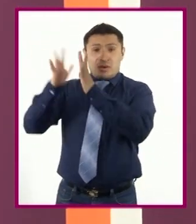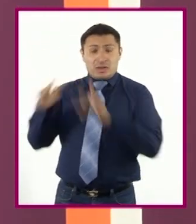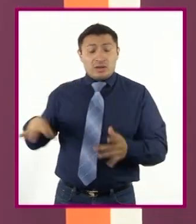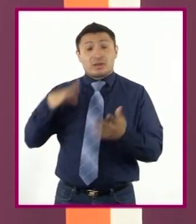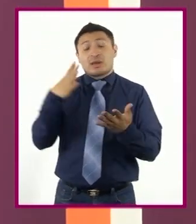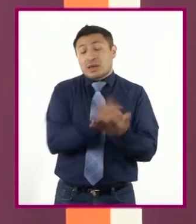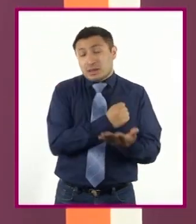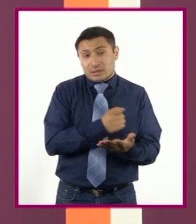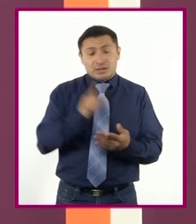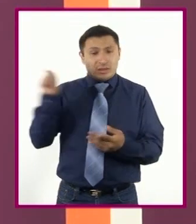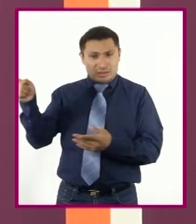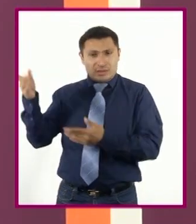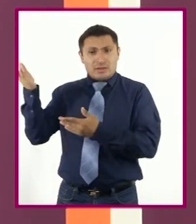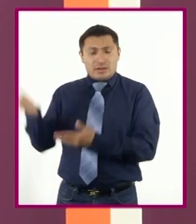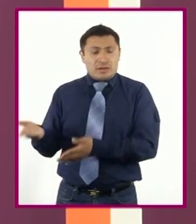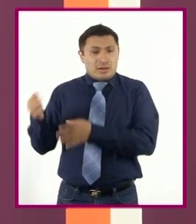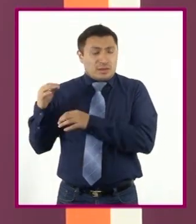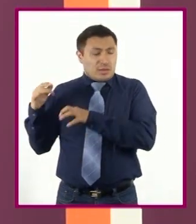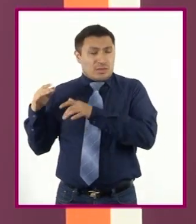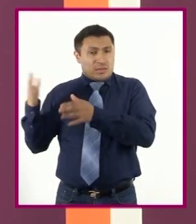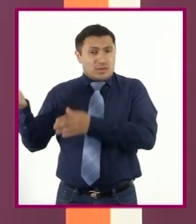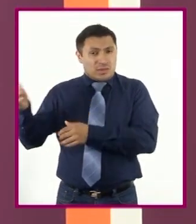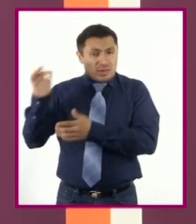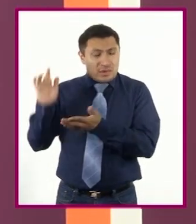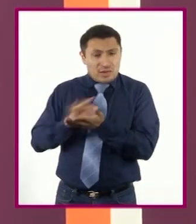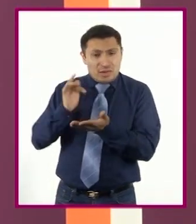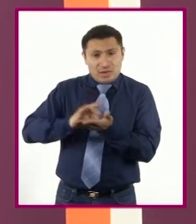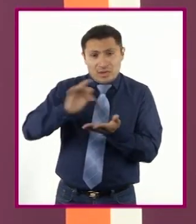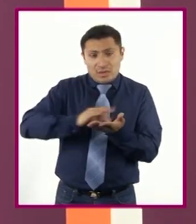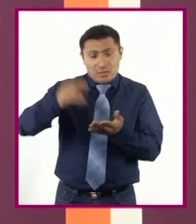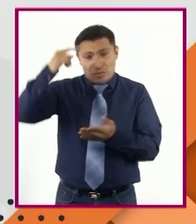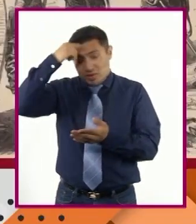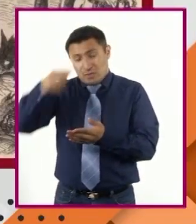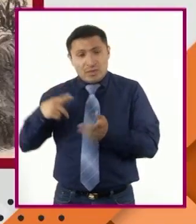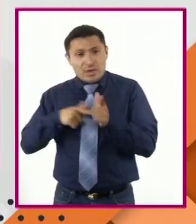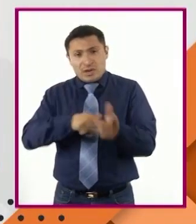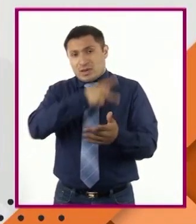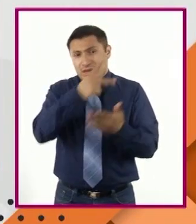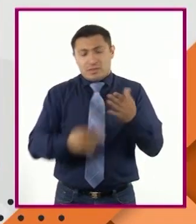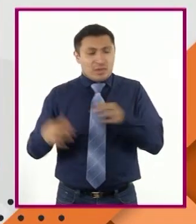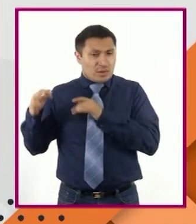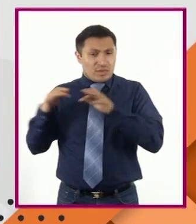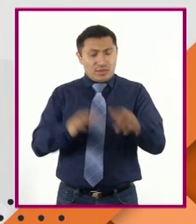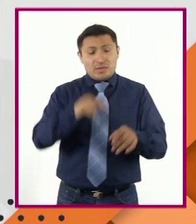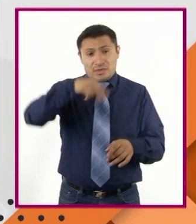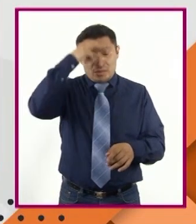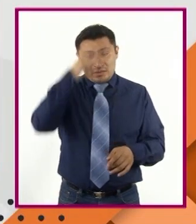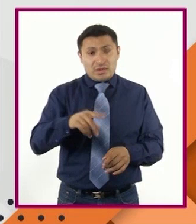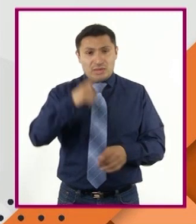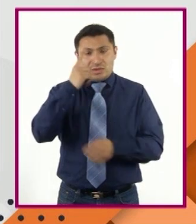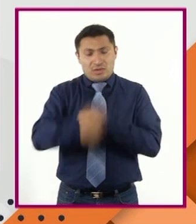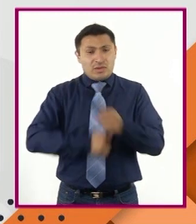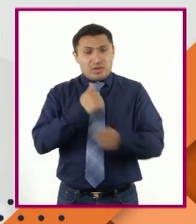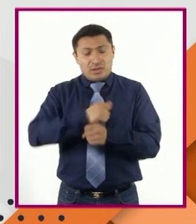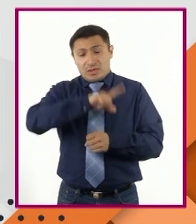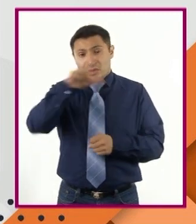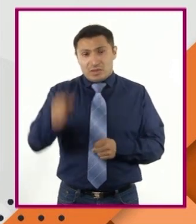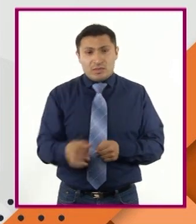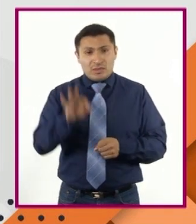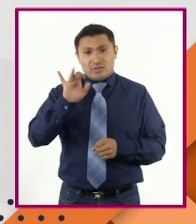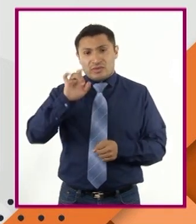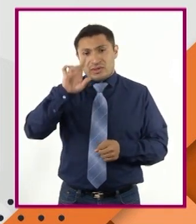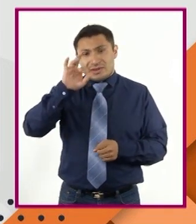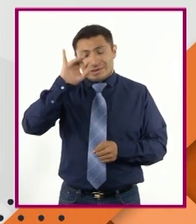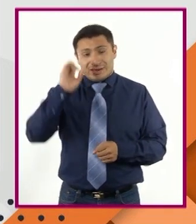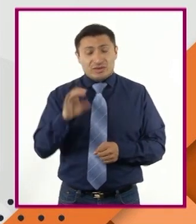que pedir refuerzos para continuar con su plan de dominar México. Un año más tarde, Federico Forey, con